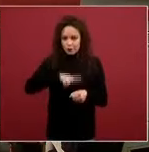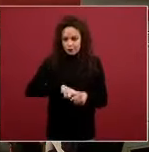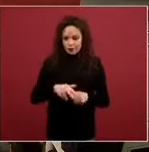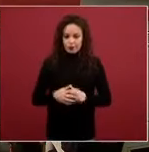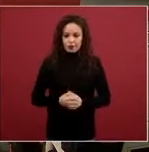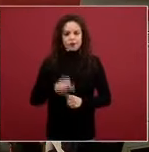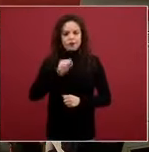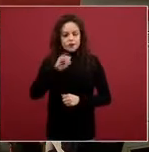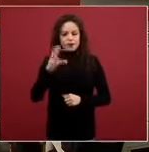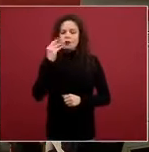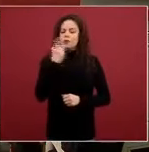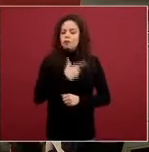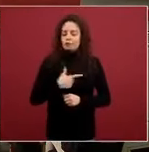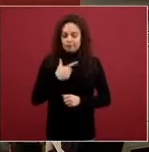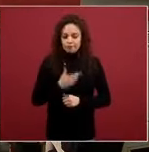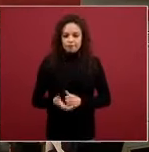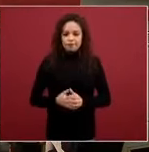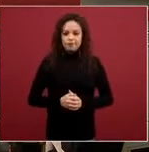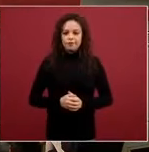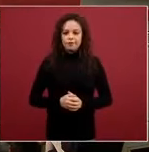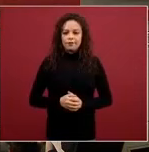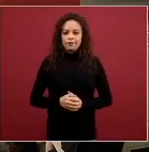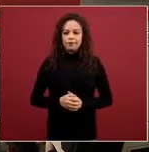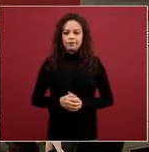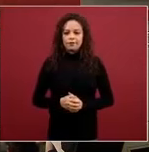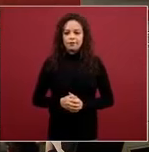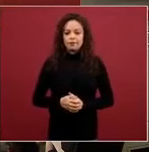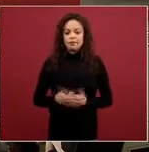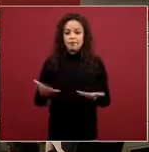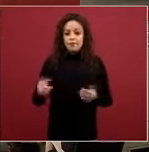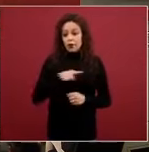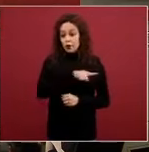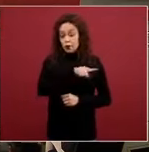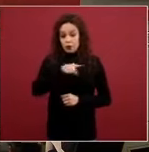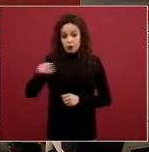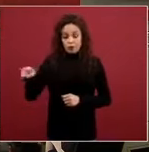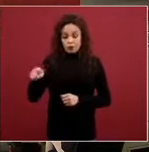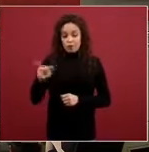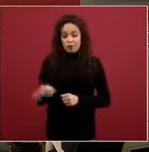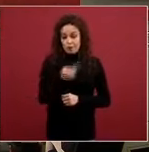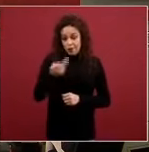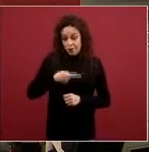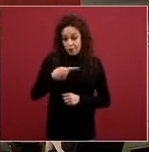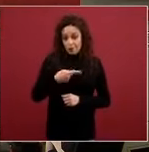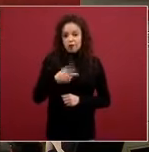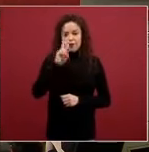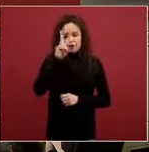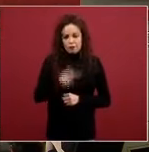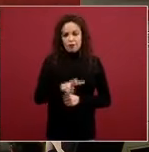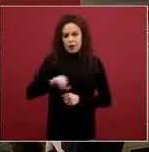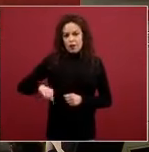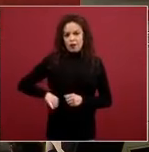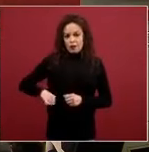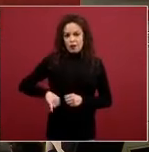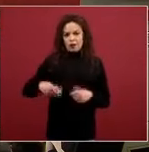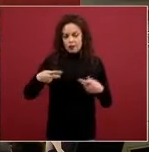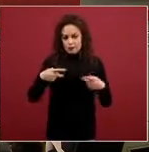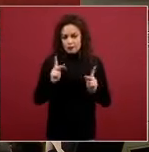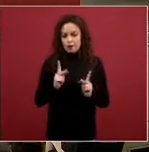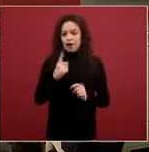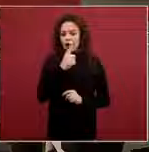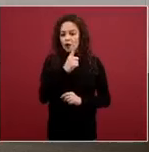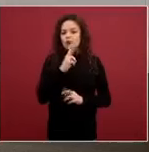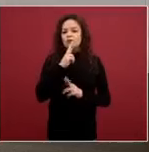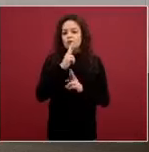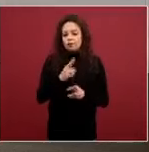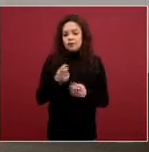Hizo más de las dos preguntas acordadas, pero creo que todas son útiles y son de interés general. Y qué bueno, Ángeles, que usted es muy perspicaz